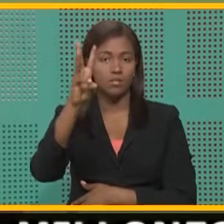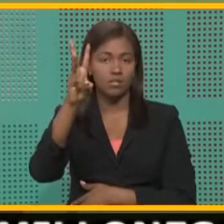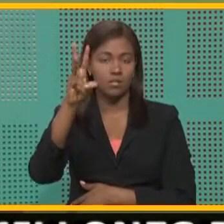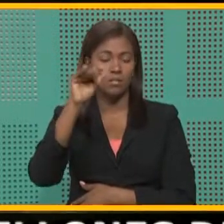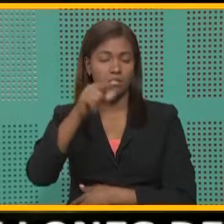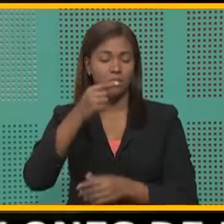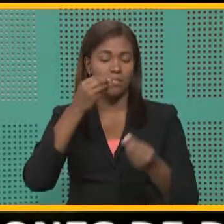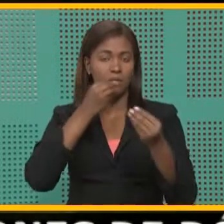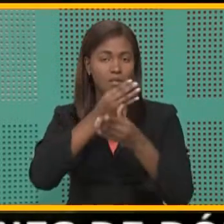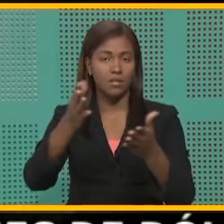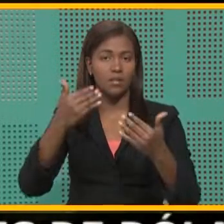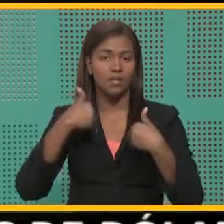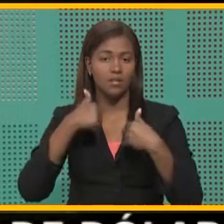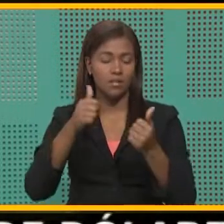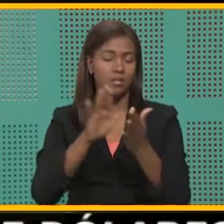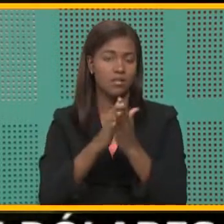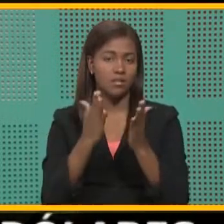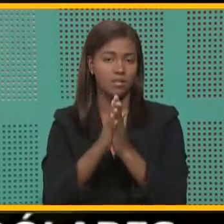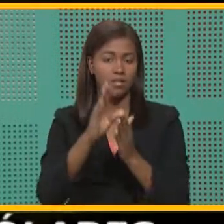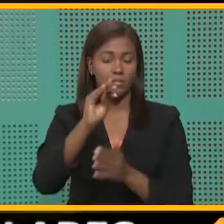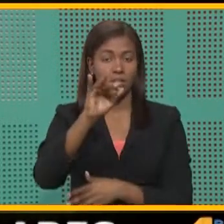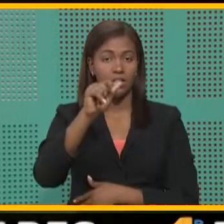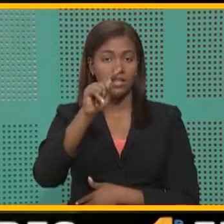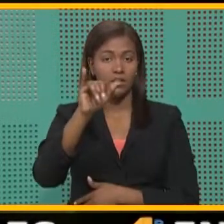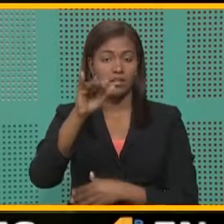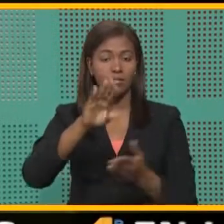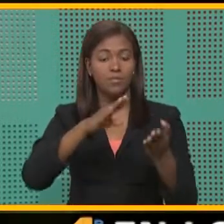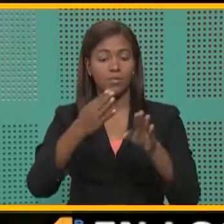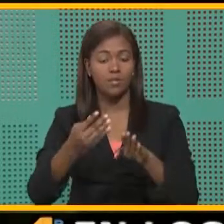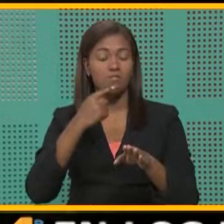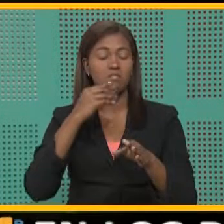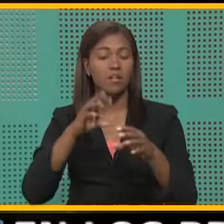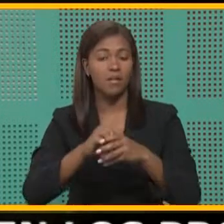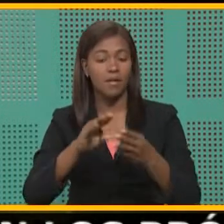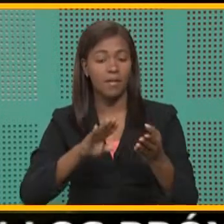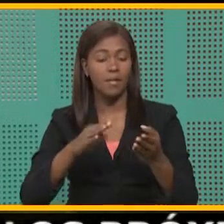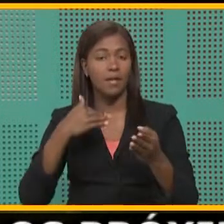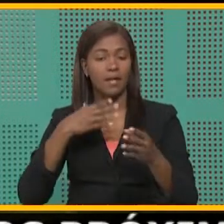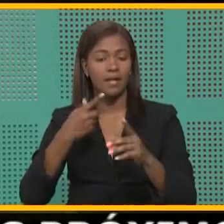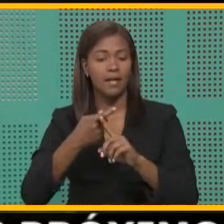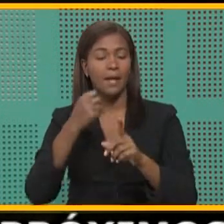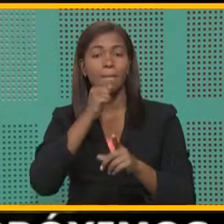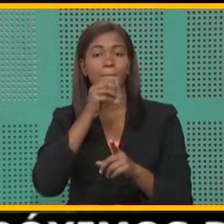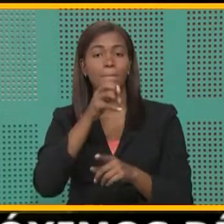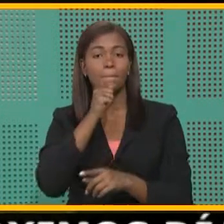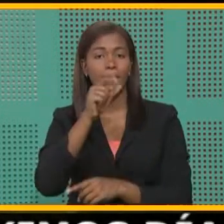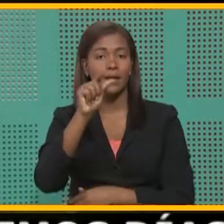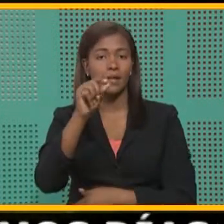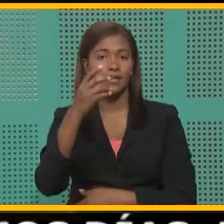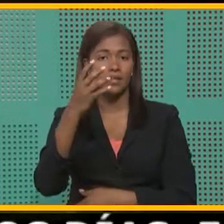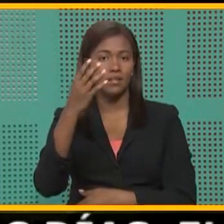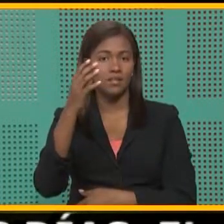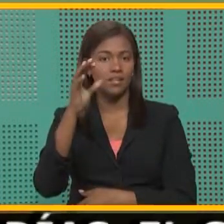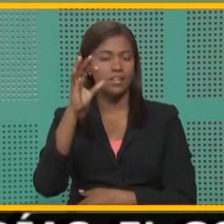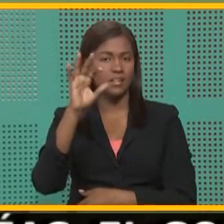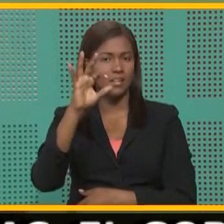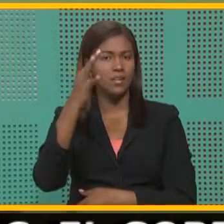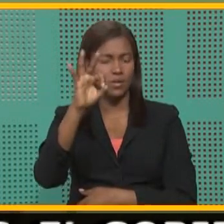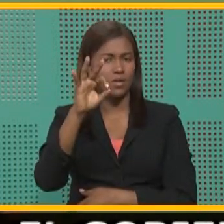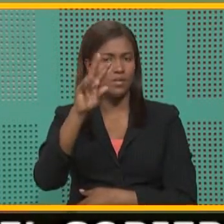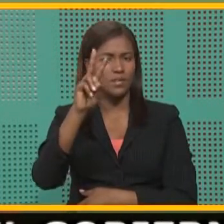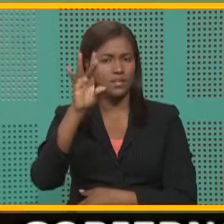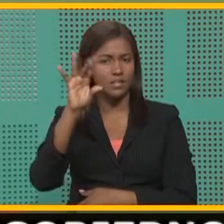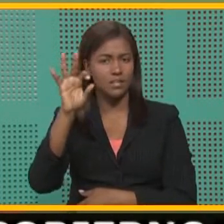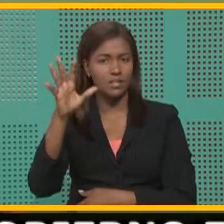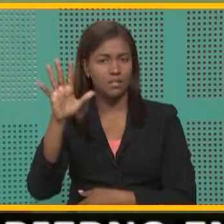se publicó ese libro. Martí había muerto, había caído en combate en mayo de 1895 y la noticia llega aquí, ya